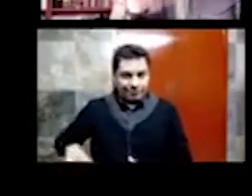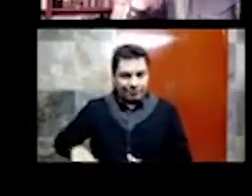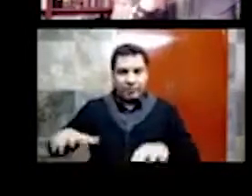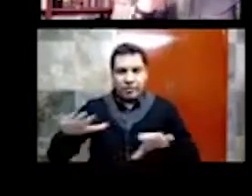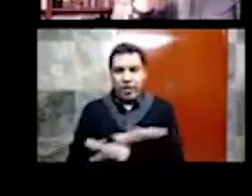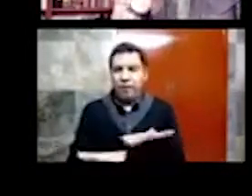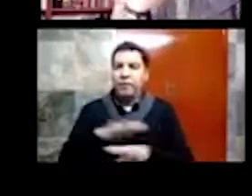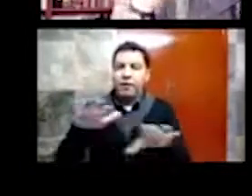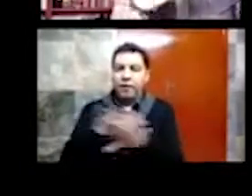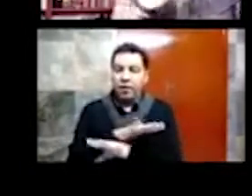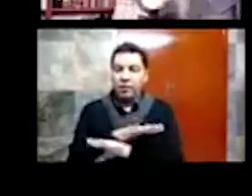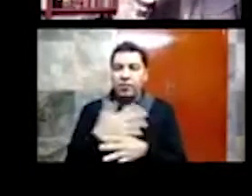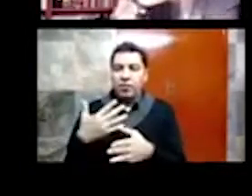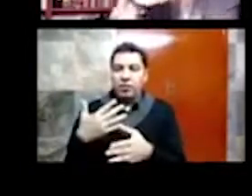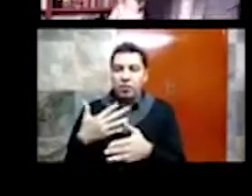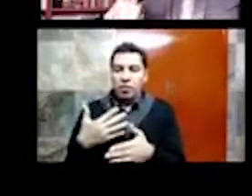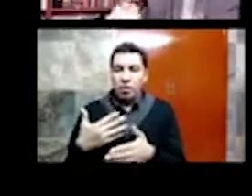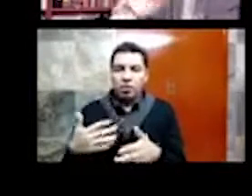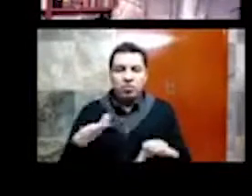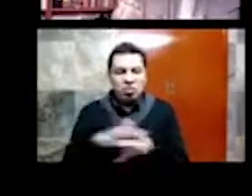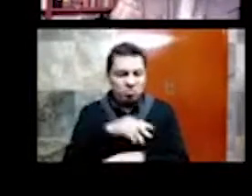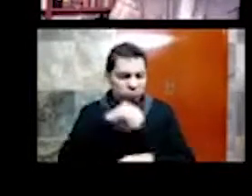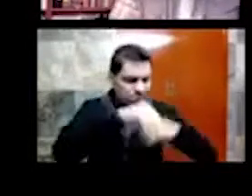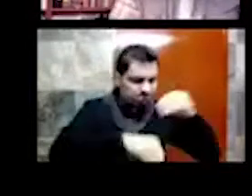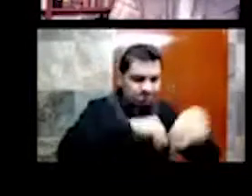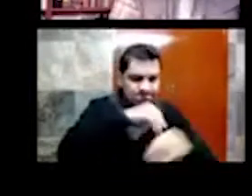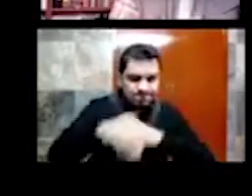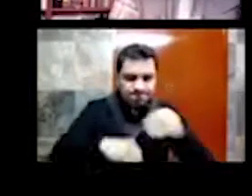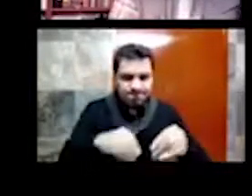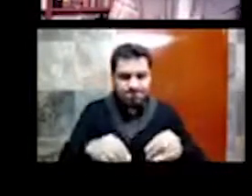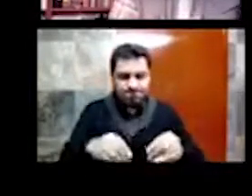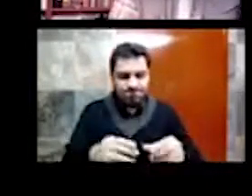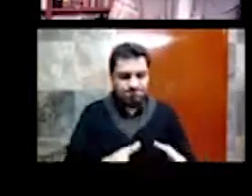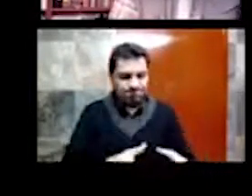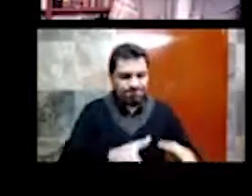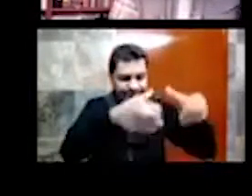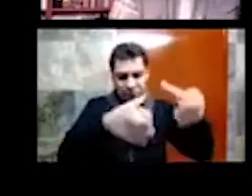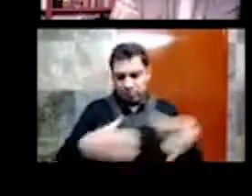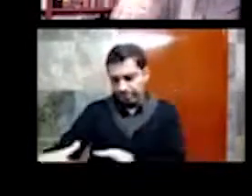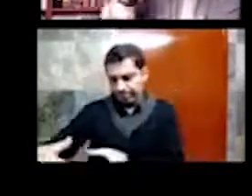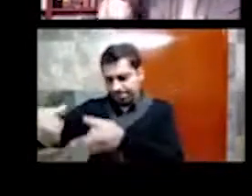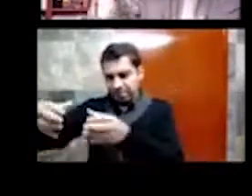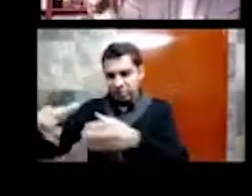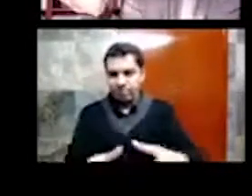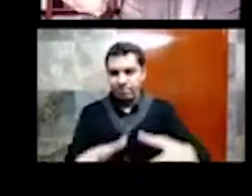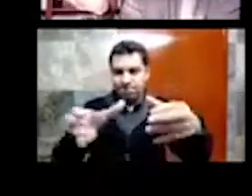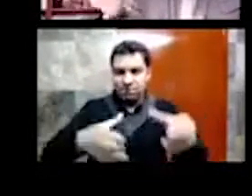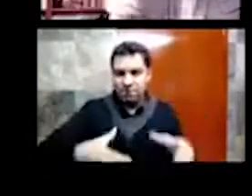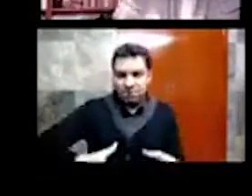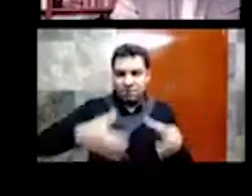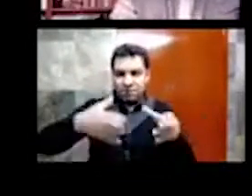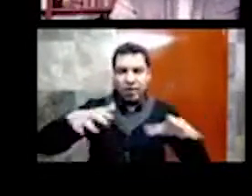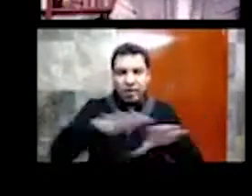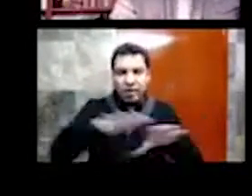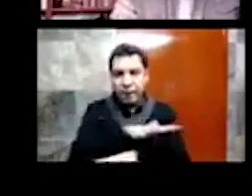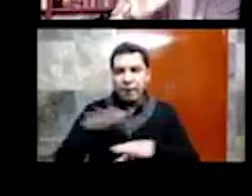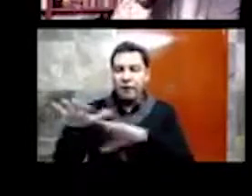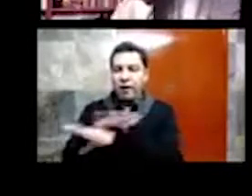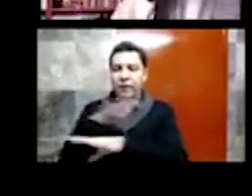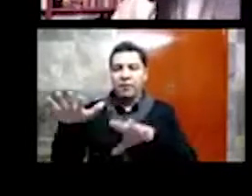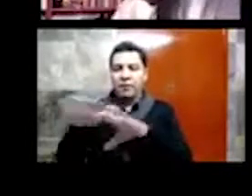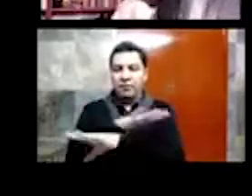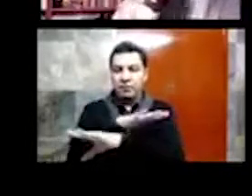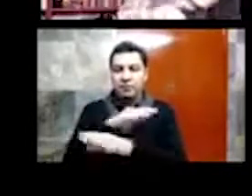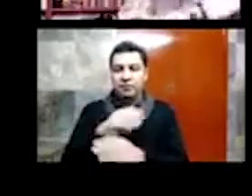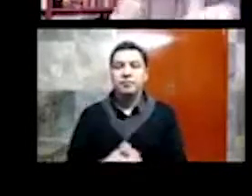base en el gobernante anterior, legitimar su prestigio en el de los que le antecedían.